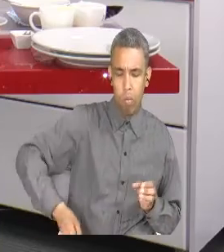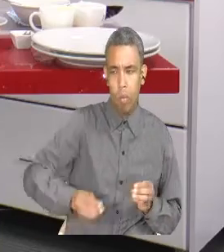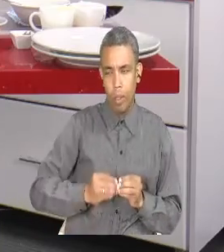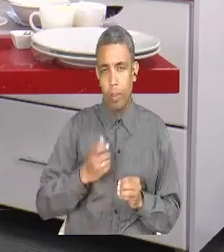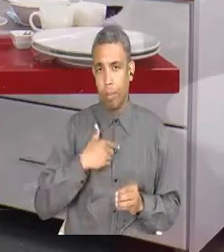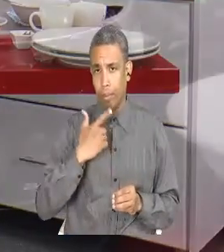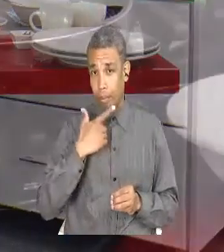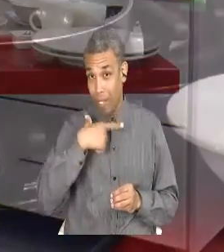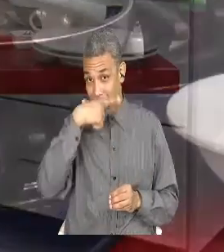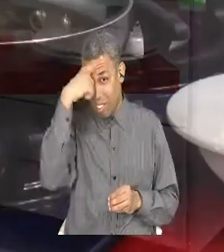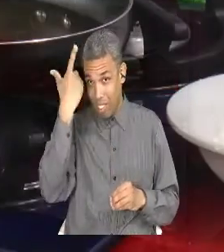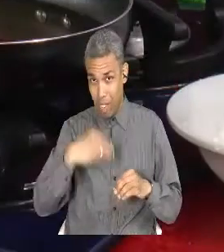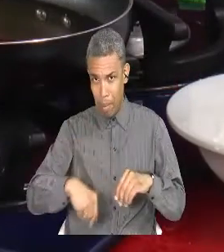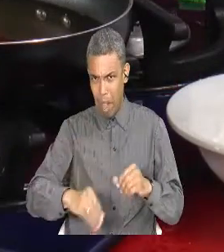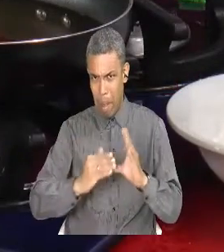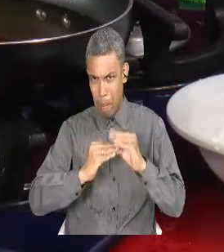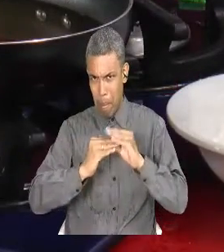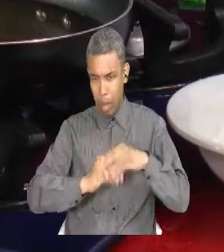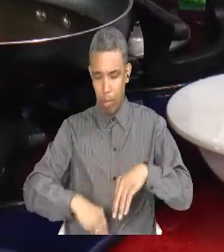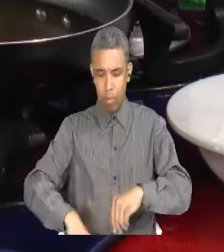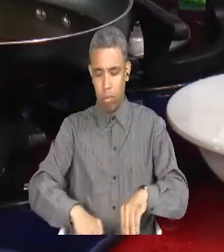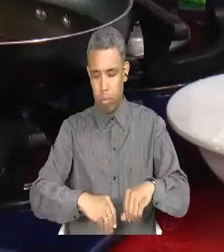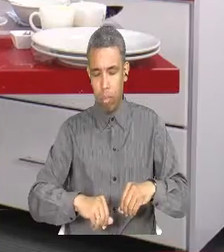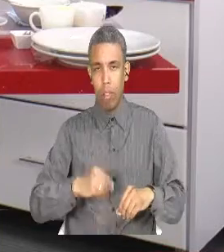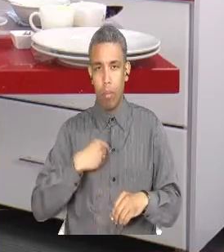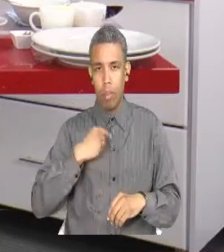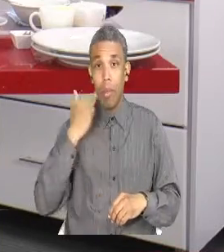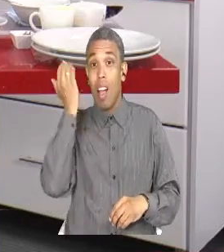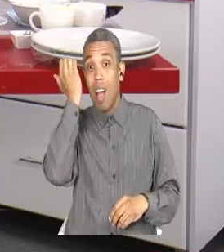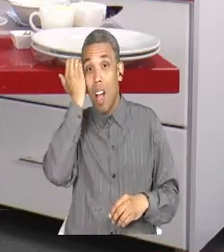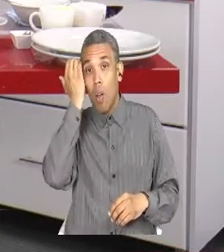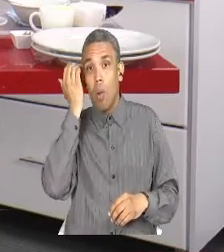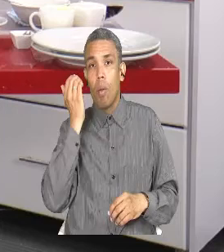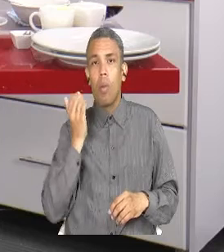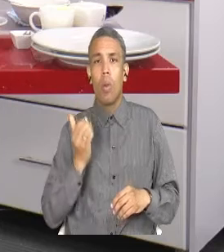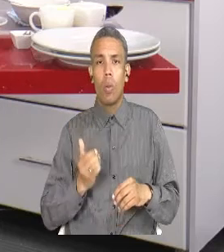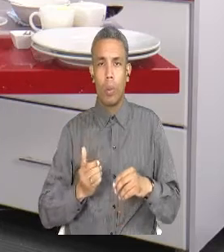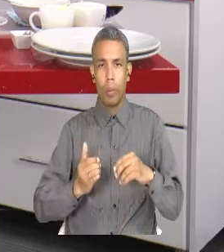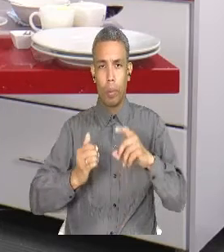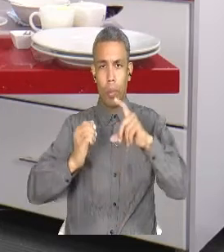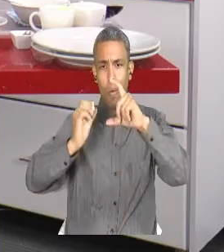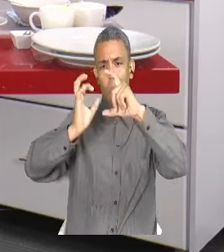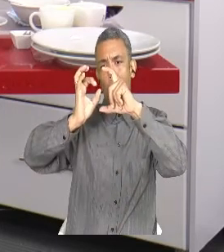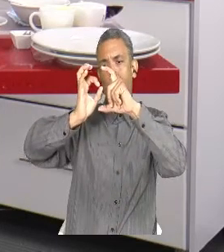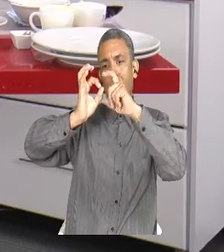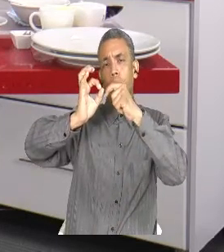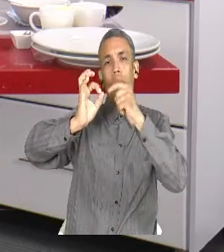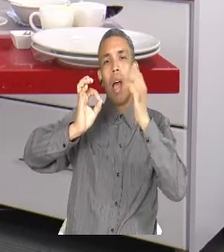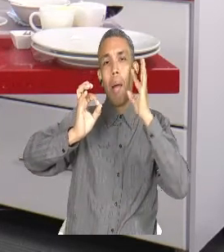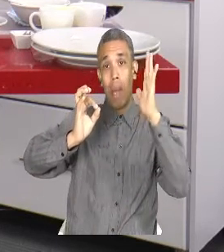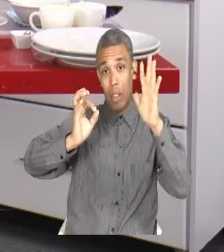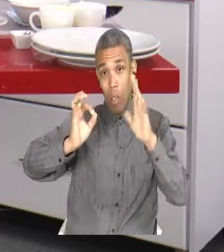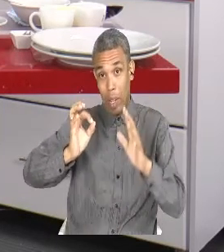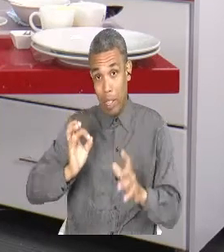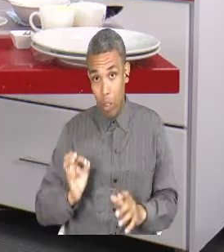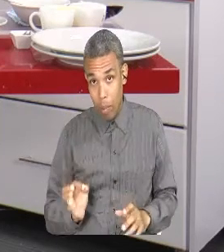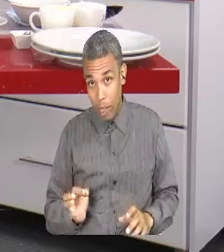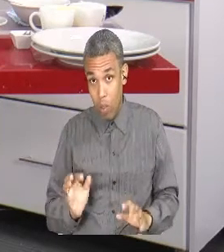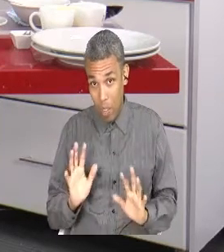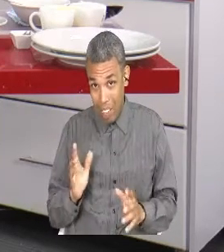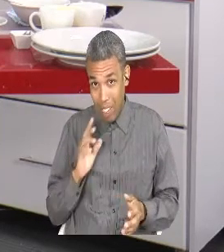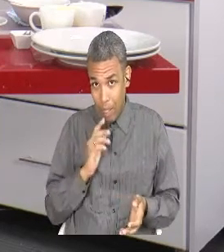trigo, la yema de huevo, no la clara, uh-huh. Solo la yema, y agua bien atemperada, bien fría. Bien fría.